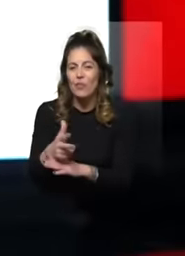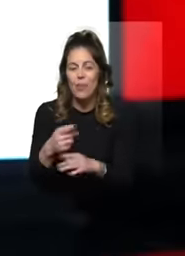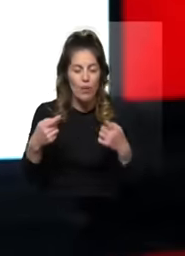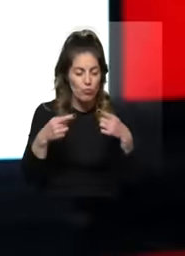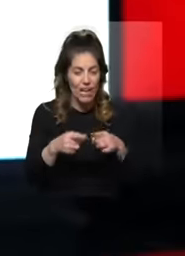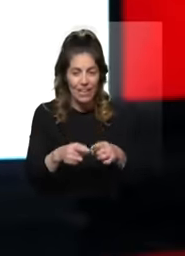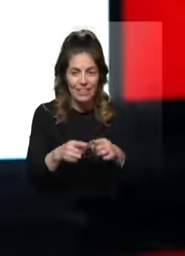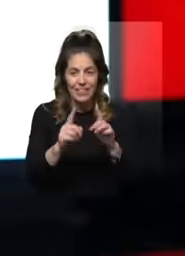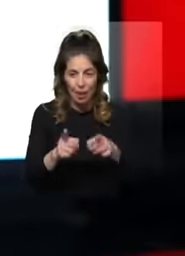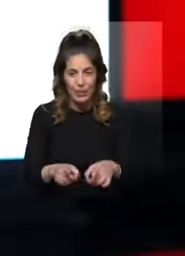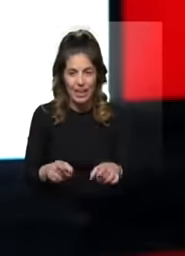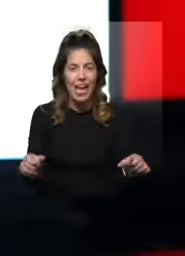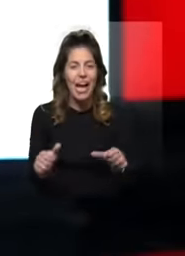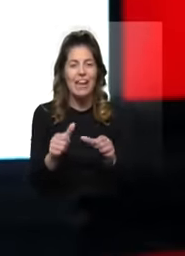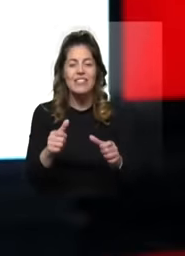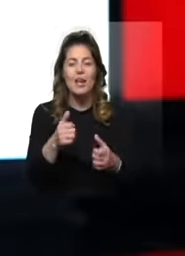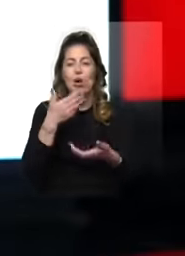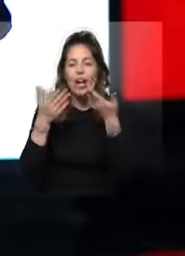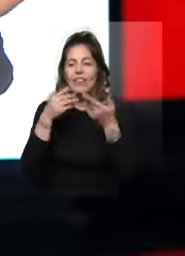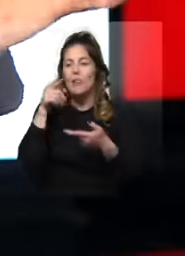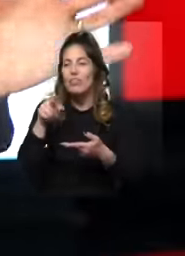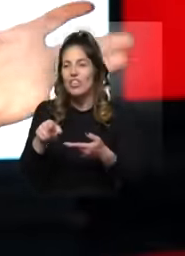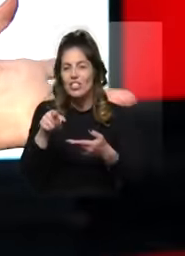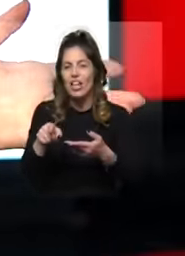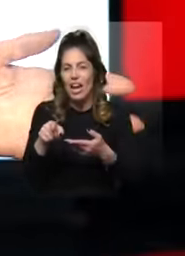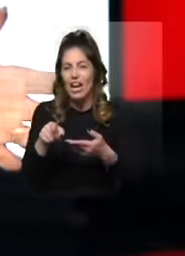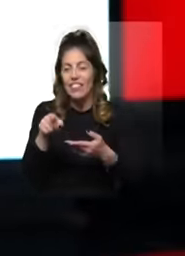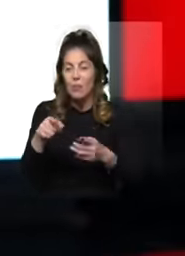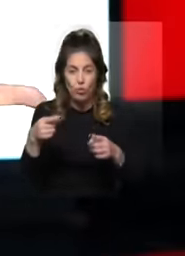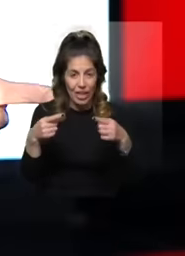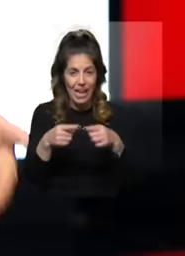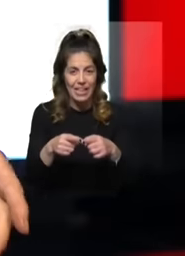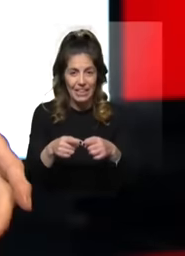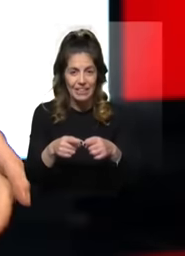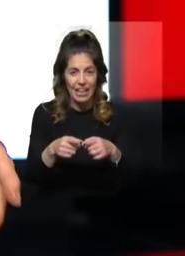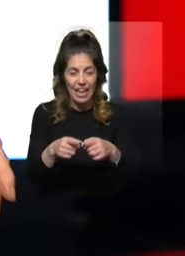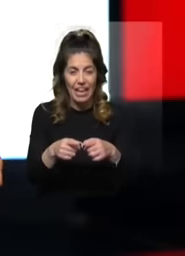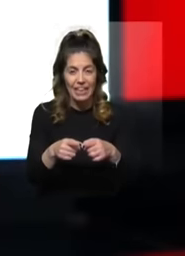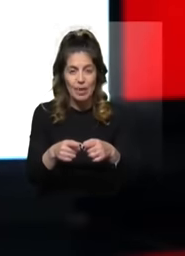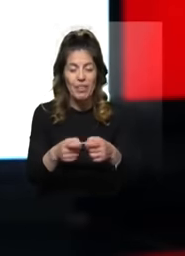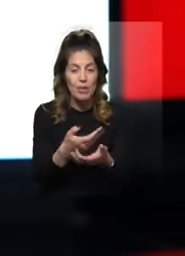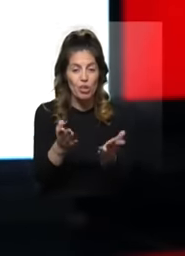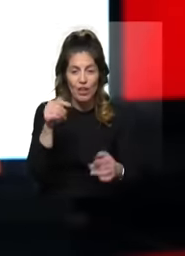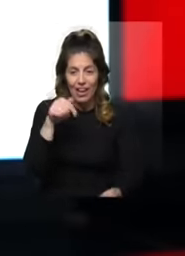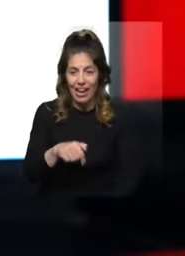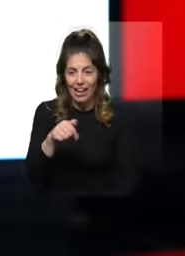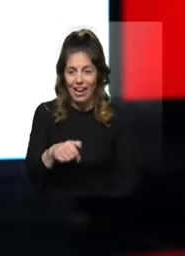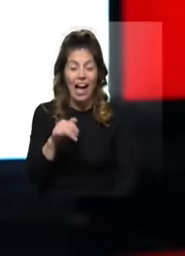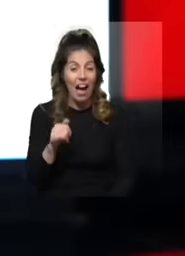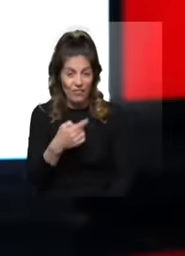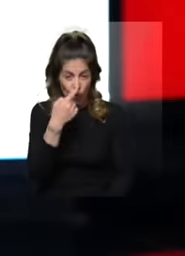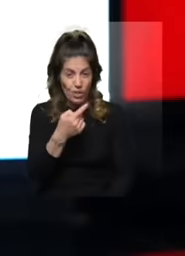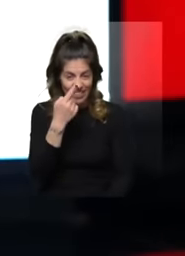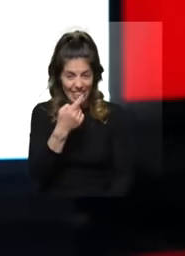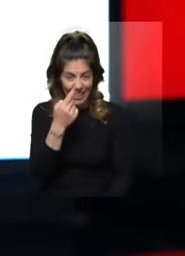sea, hacíamos los conciertos ¿viste? De Punta del Este, salía un programa de televisión desde Punta del Este. O sea, había un interés por la música